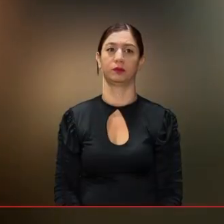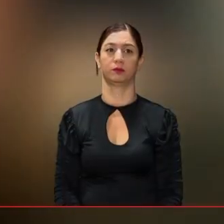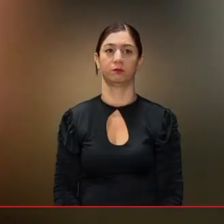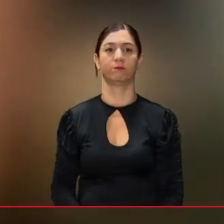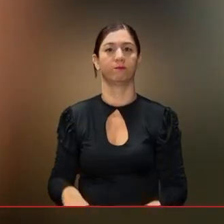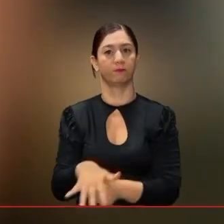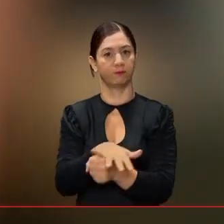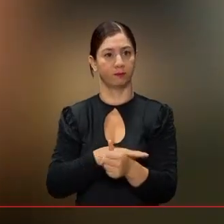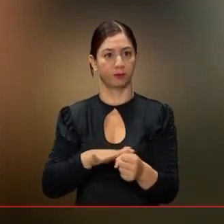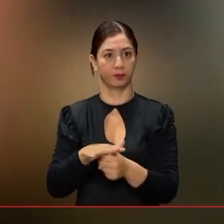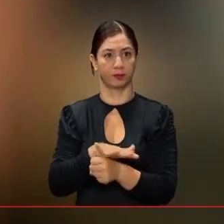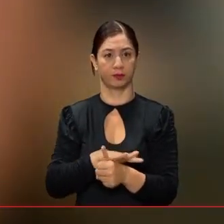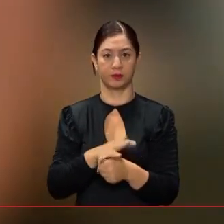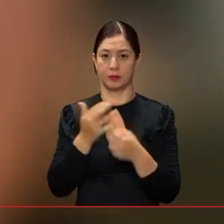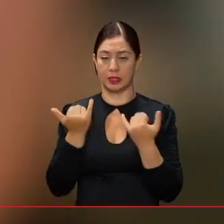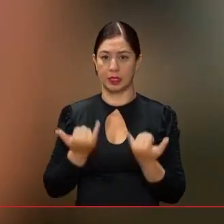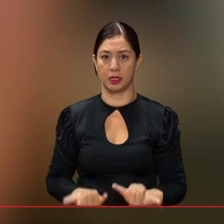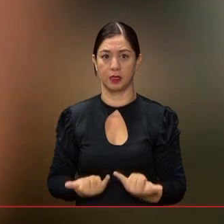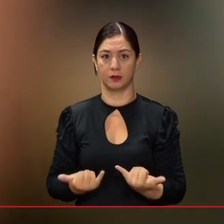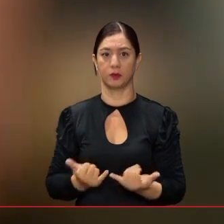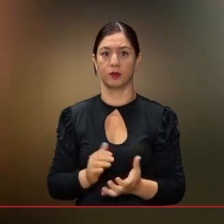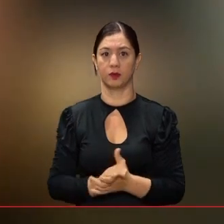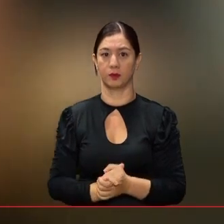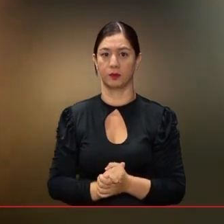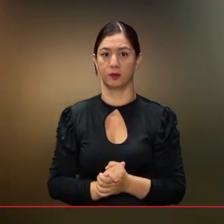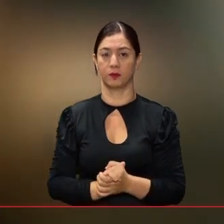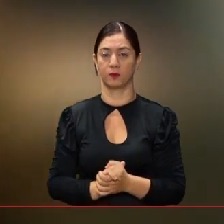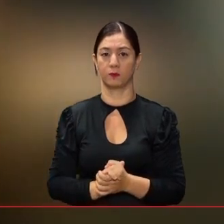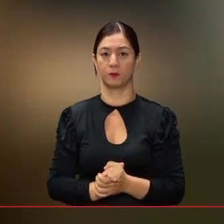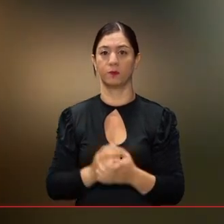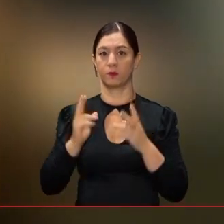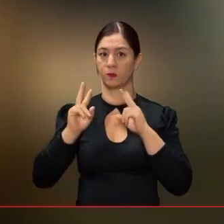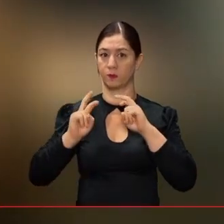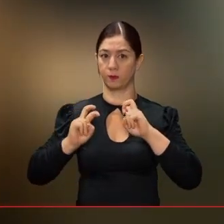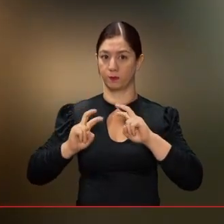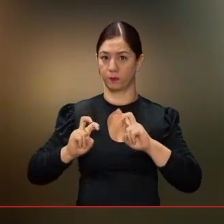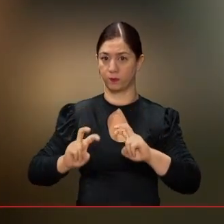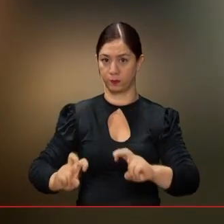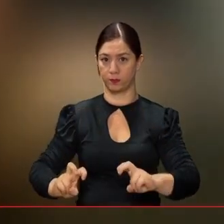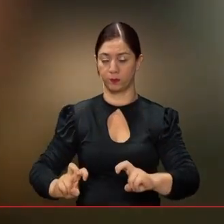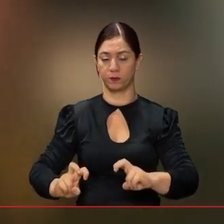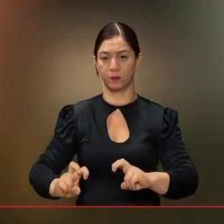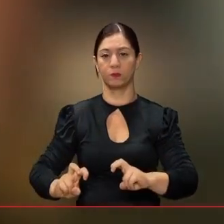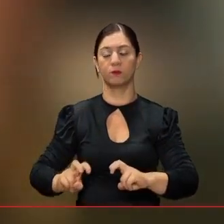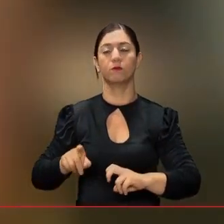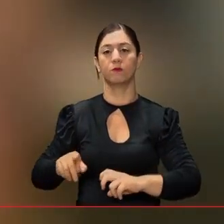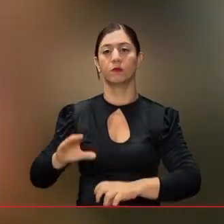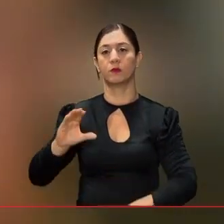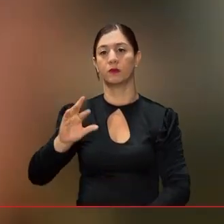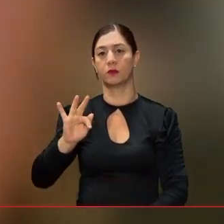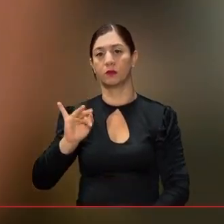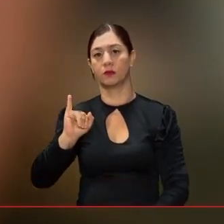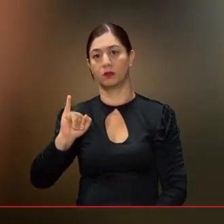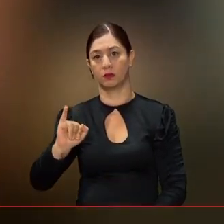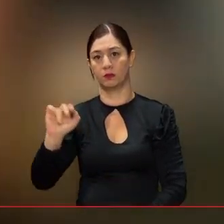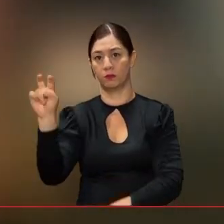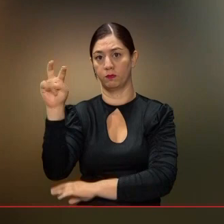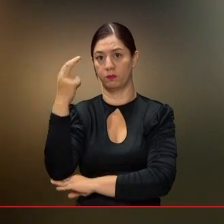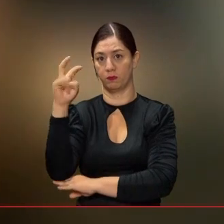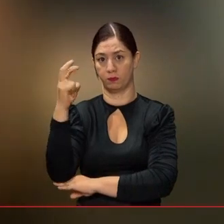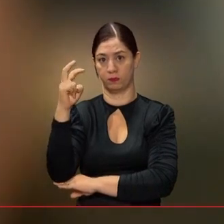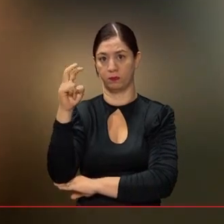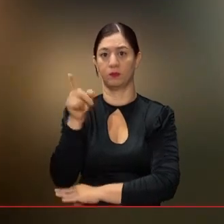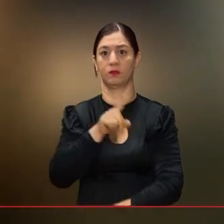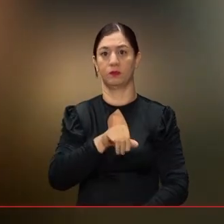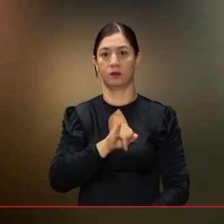La situación en este momento es materia de investigación por parte del CTI de la Fiscalía y de la